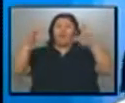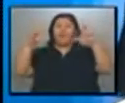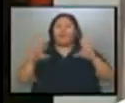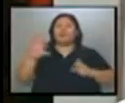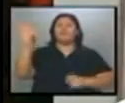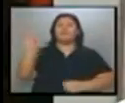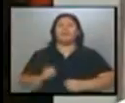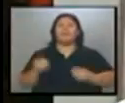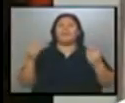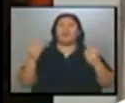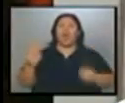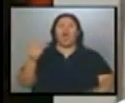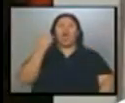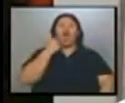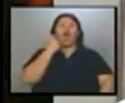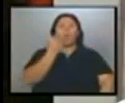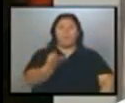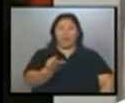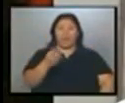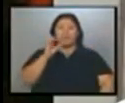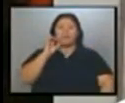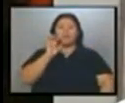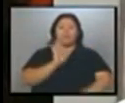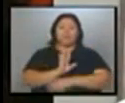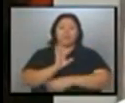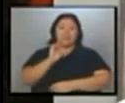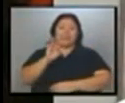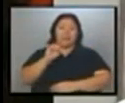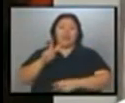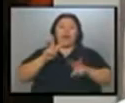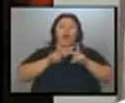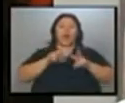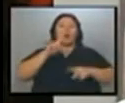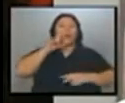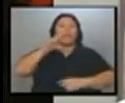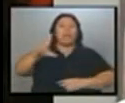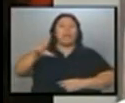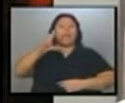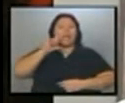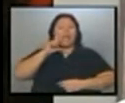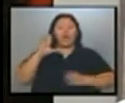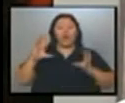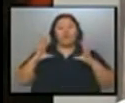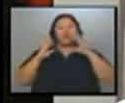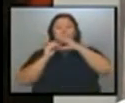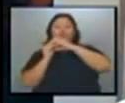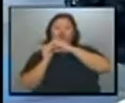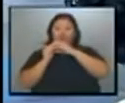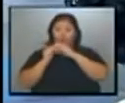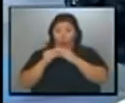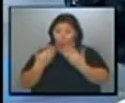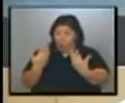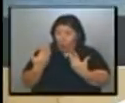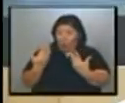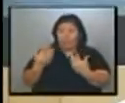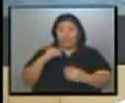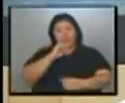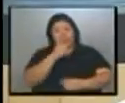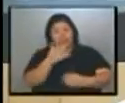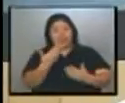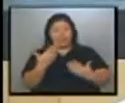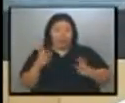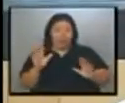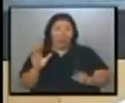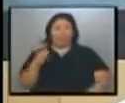beso de Willy. Mirá qué bien, sí. Ese beso sopapa con boca tan abierta por afuera de la boca del otro, ¿va o no va? Va, no. Sí, va. No es protocolar. Y bueno, hay